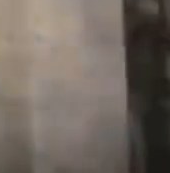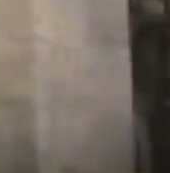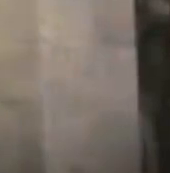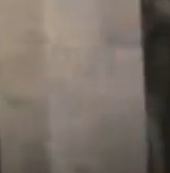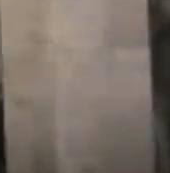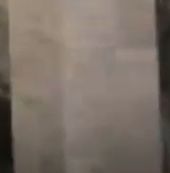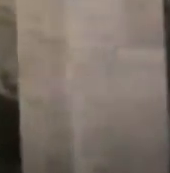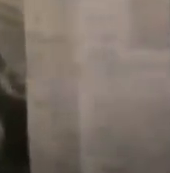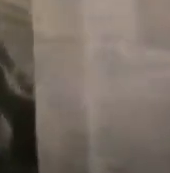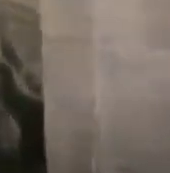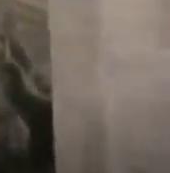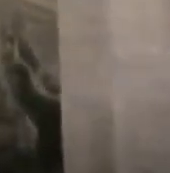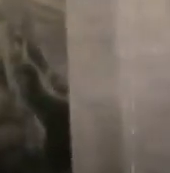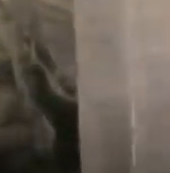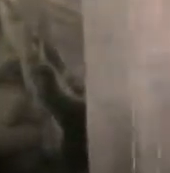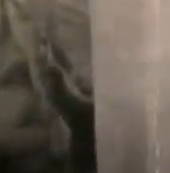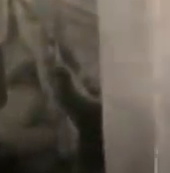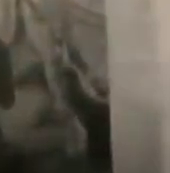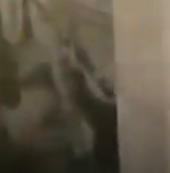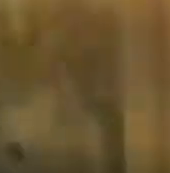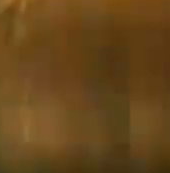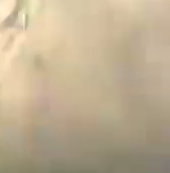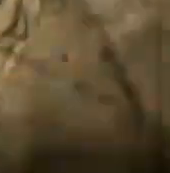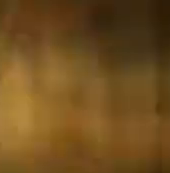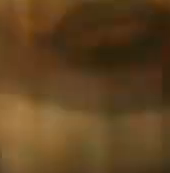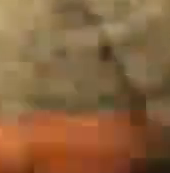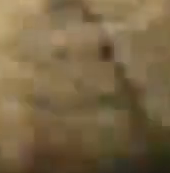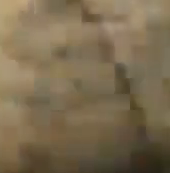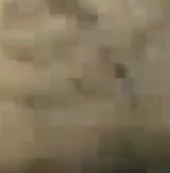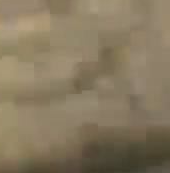el segundo aniversario del levantamiento armado.